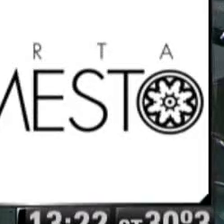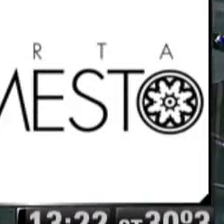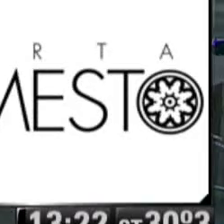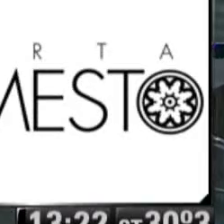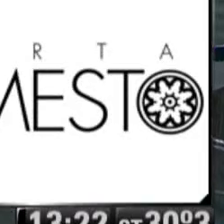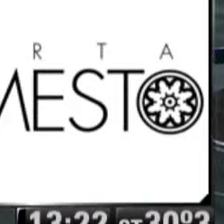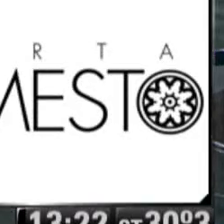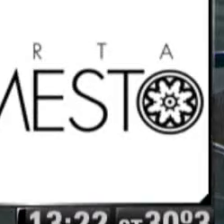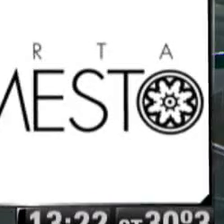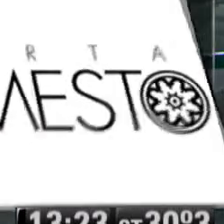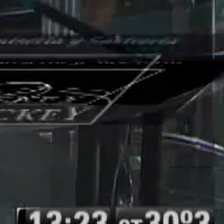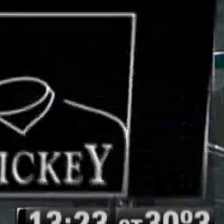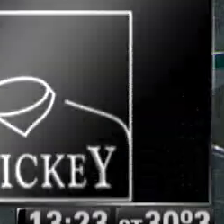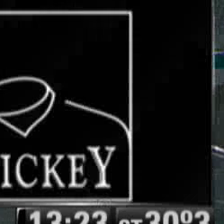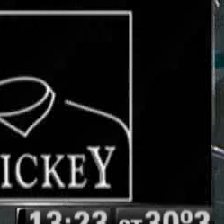volvemos